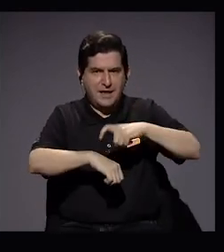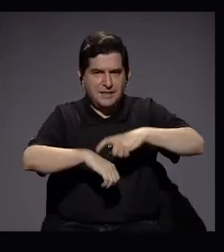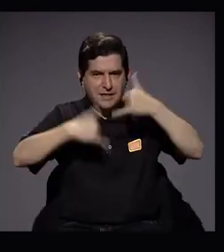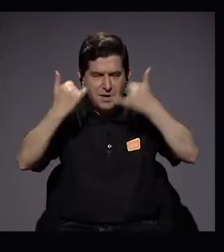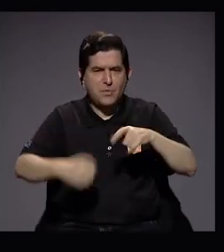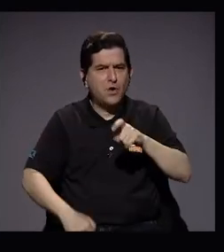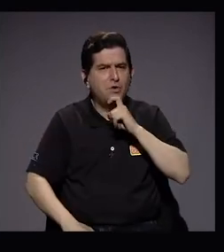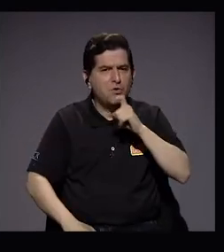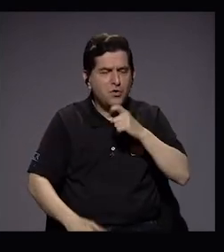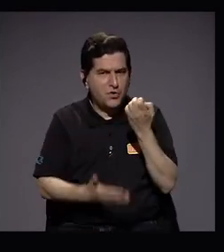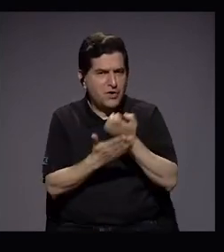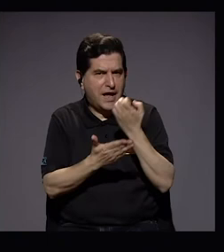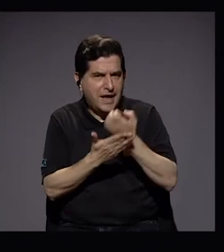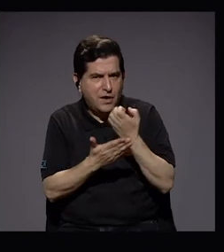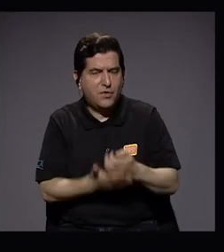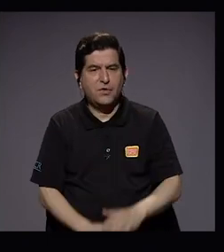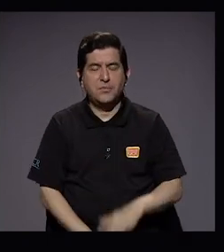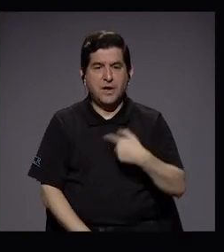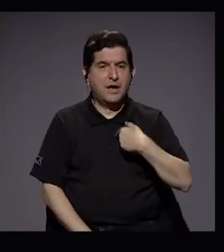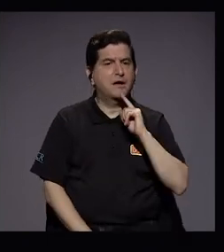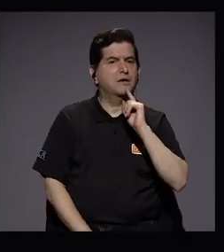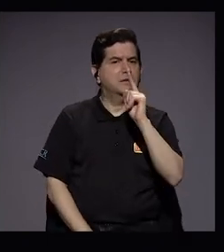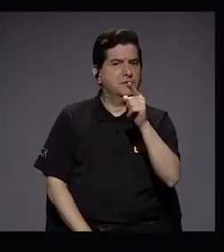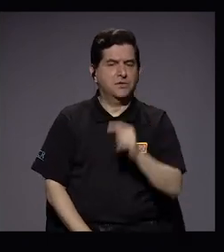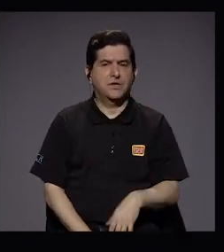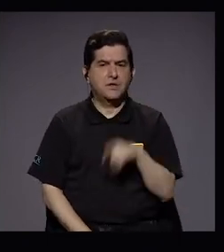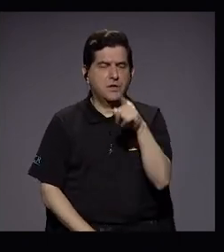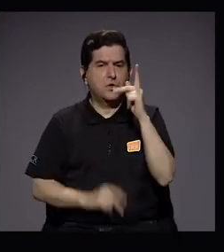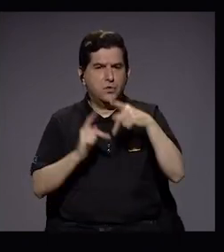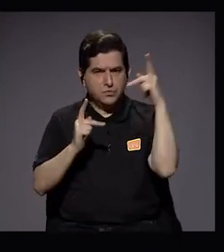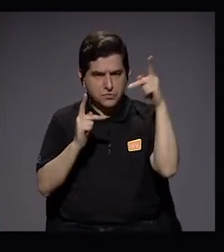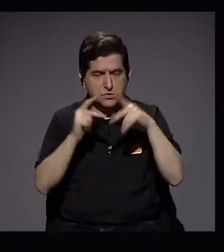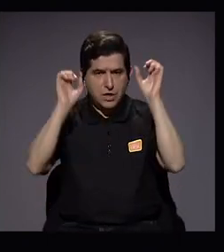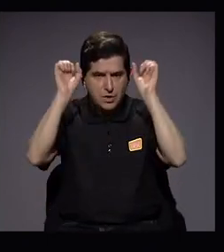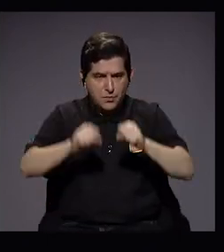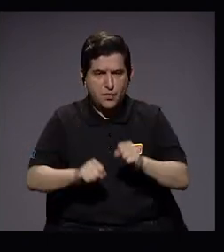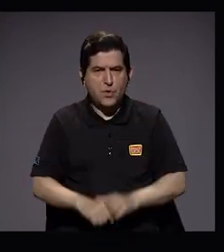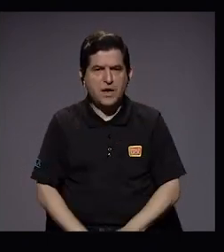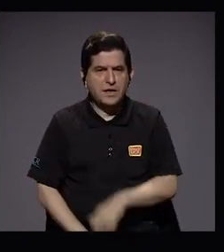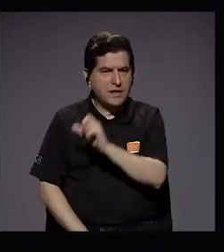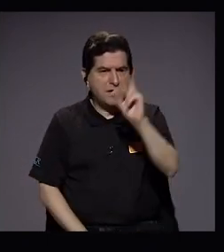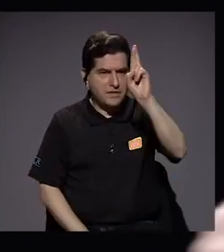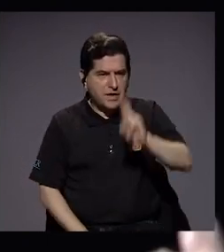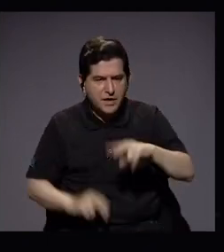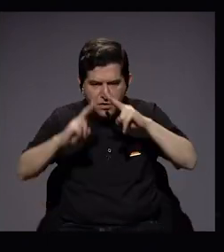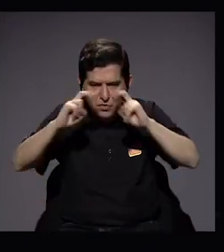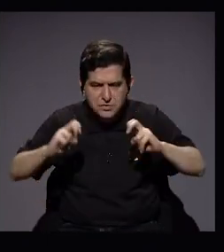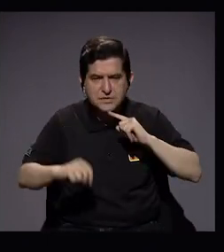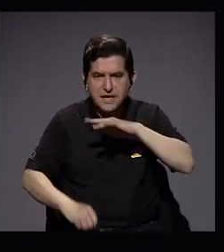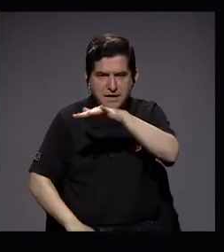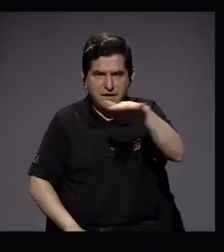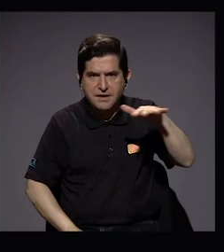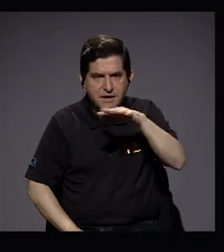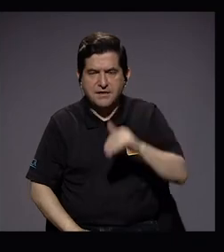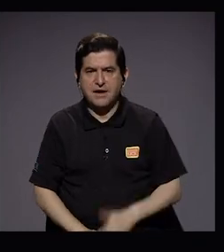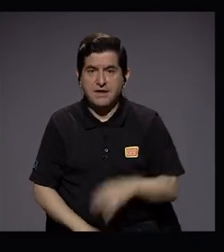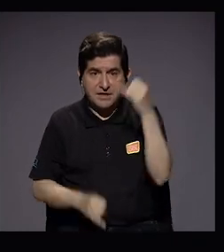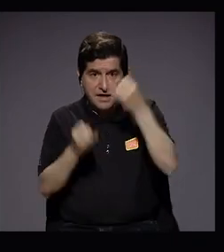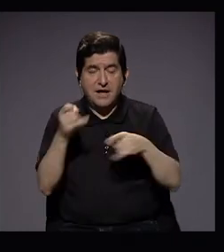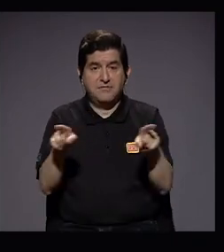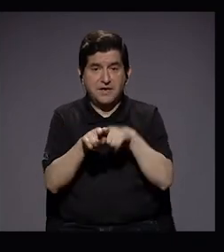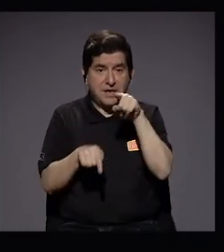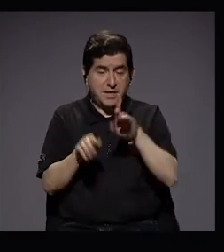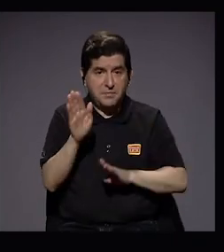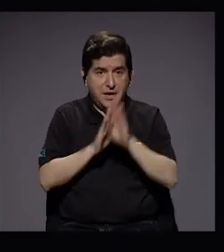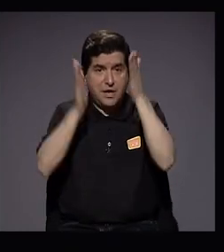lapso crítico económico, don Edwin, y se lo digo porque usted perfectamente puede tasar Costa Rica desde una realidad en la que al final